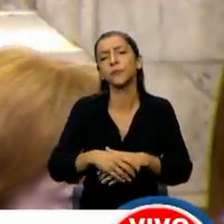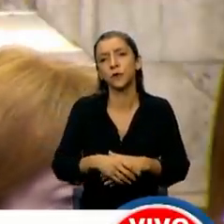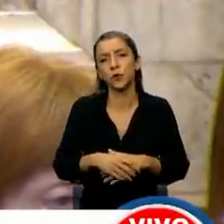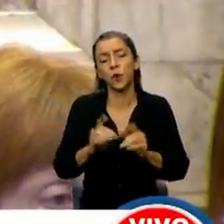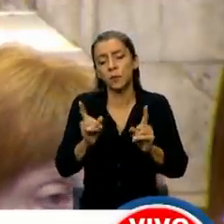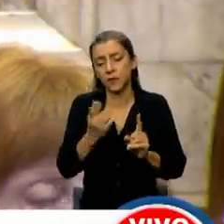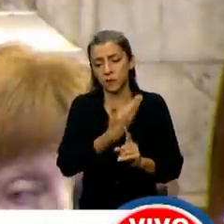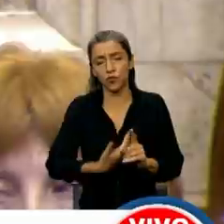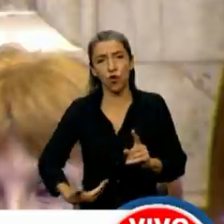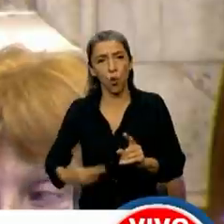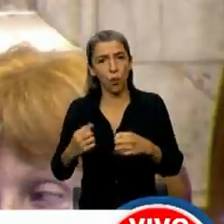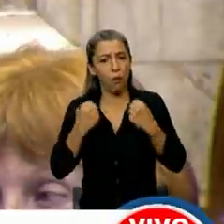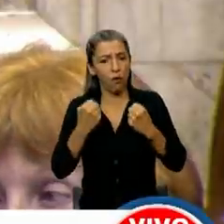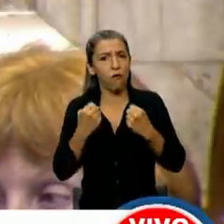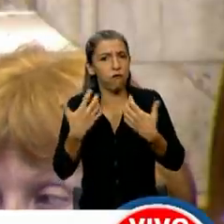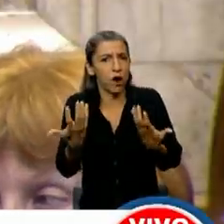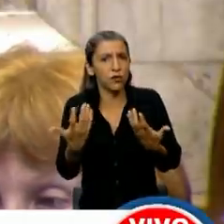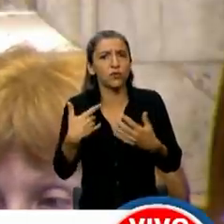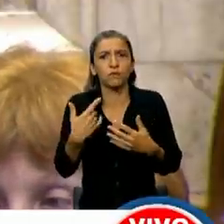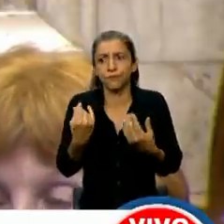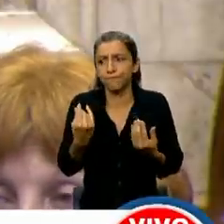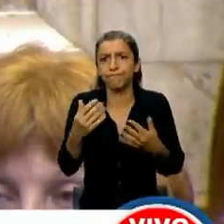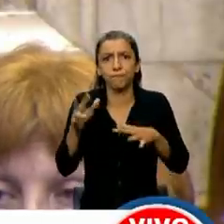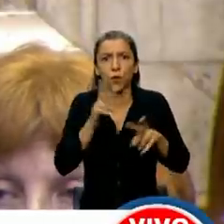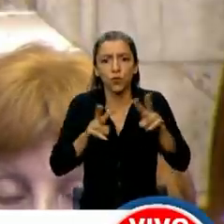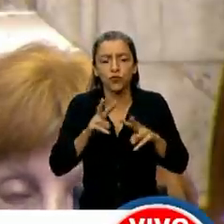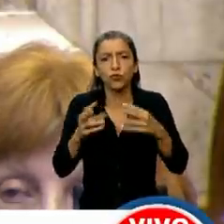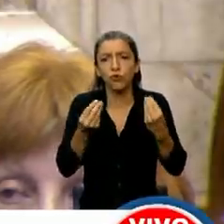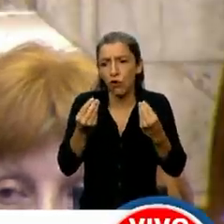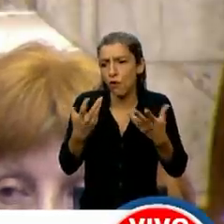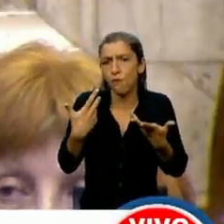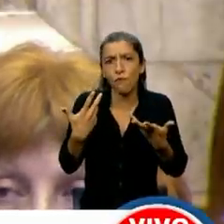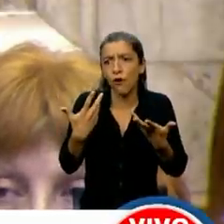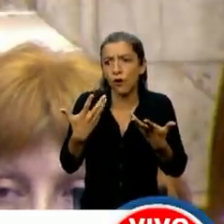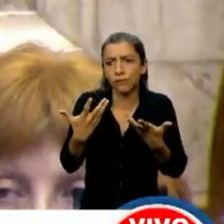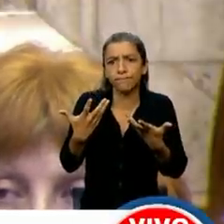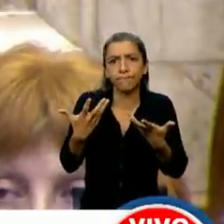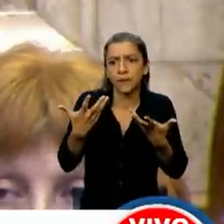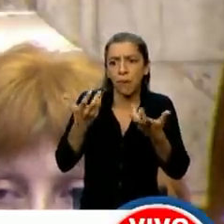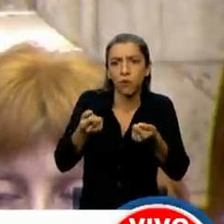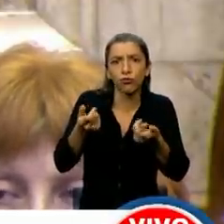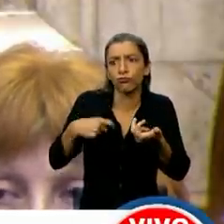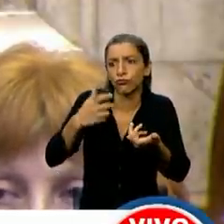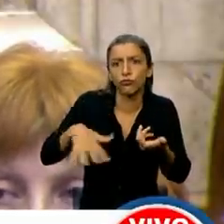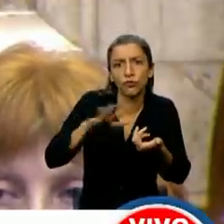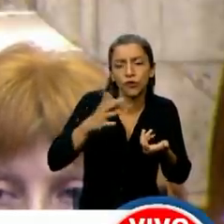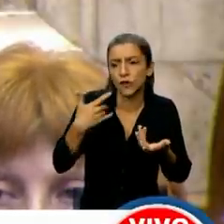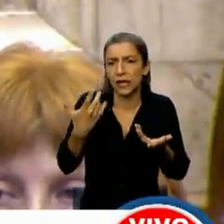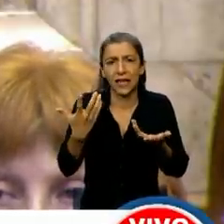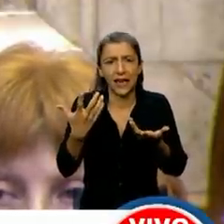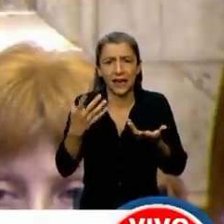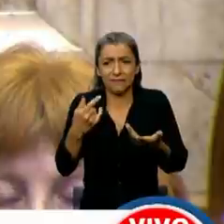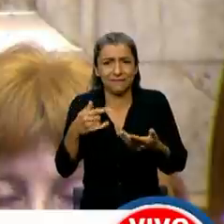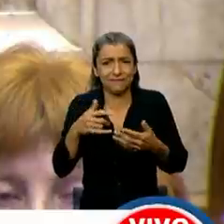afrontar como lo hemos dicho en varias oportunidades un sistema de salud devastado destruido durante los cuatro años anteriores